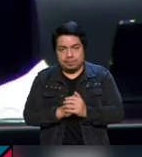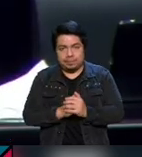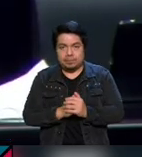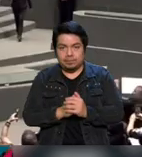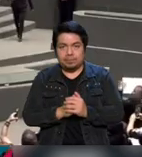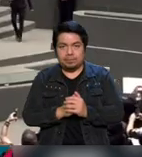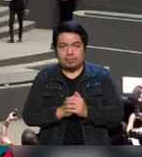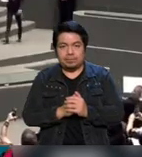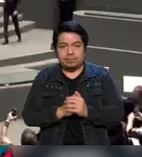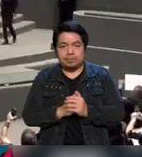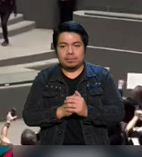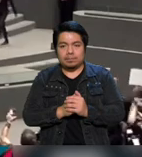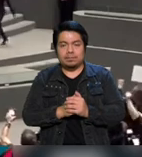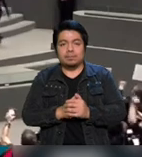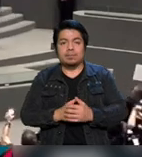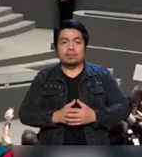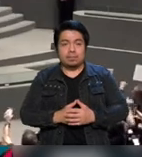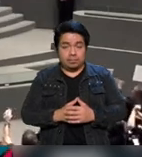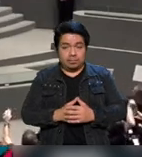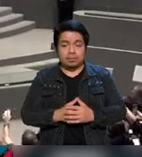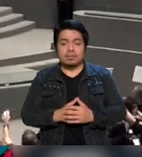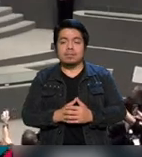Judicial.